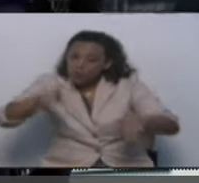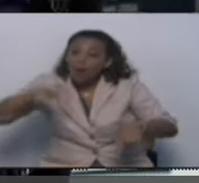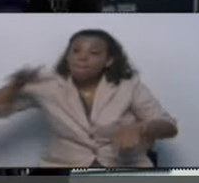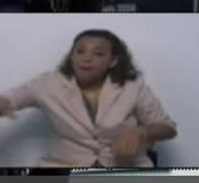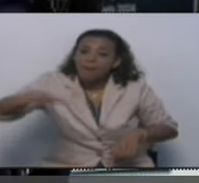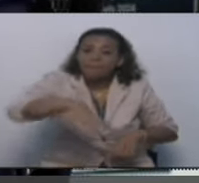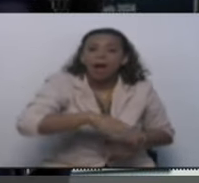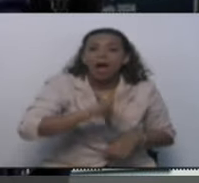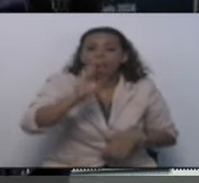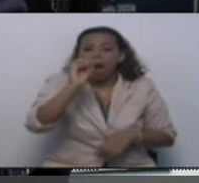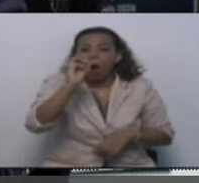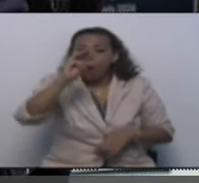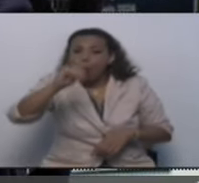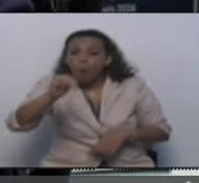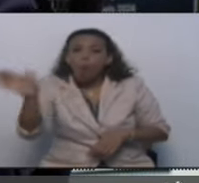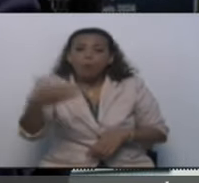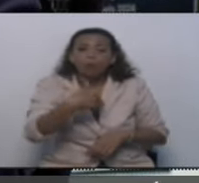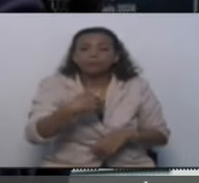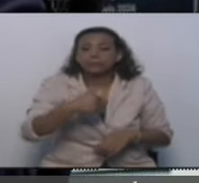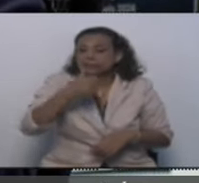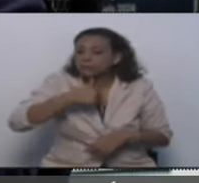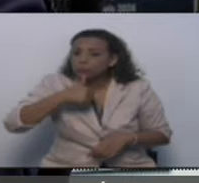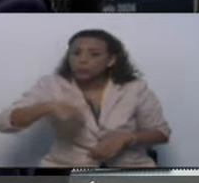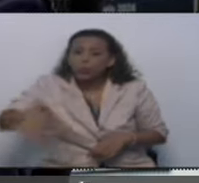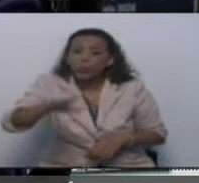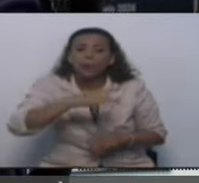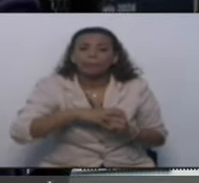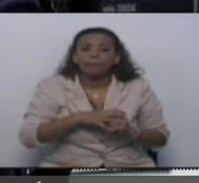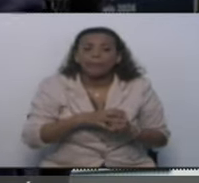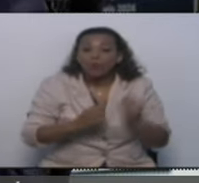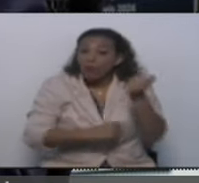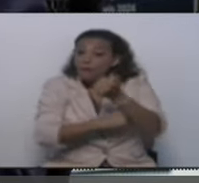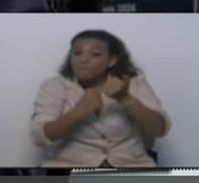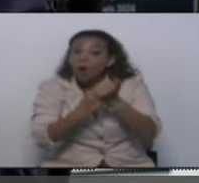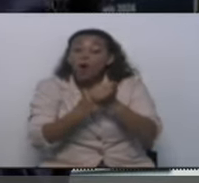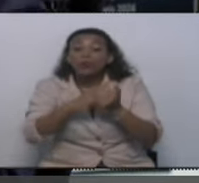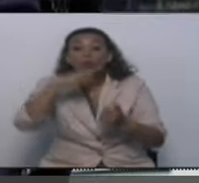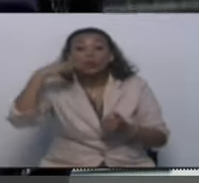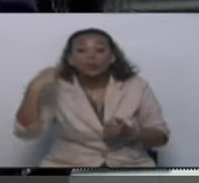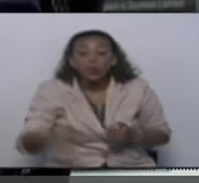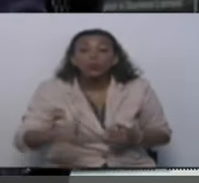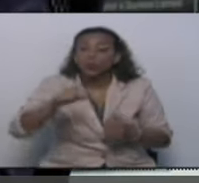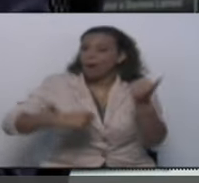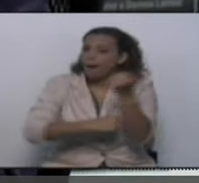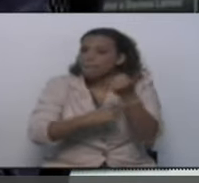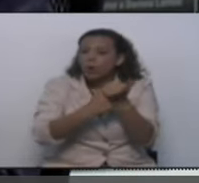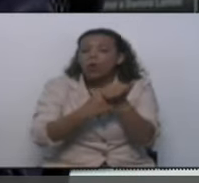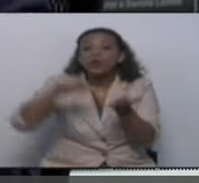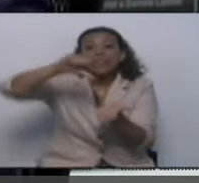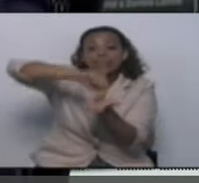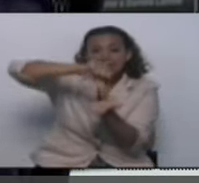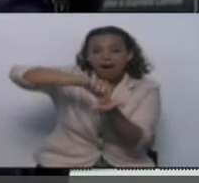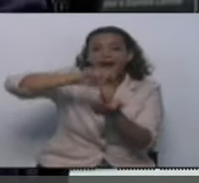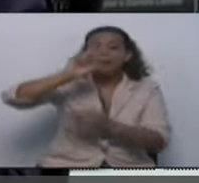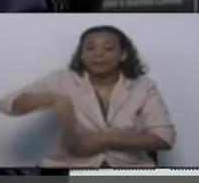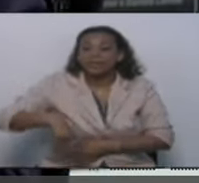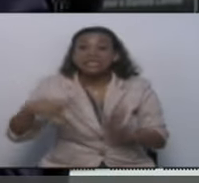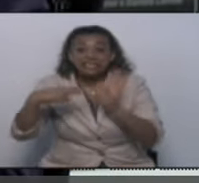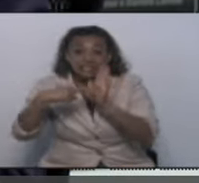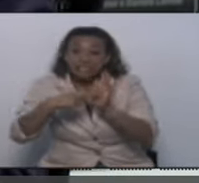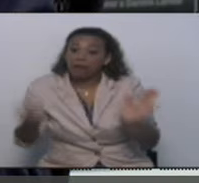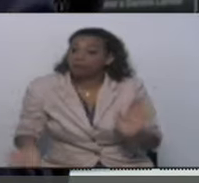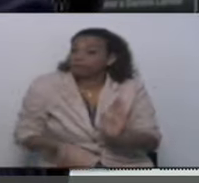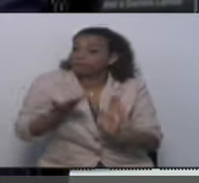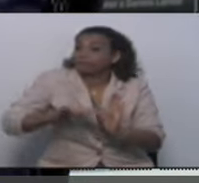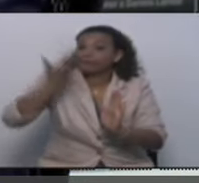como Homs resisten, y con el apoyo de Rusia, con el apoyo de Irán, Siria sale